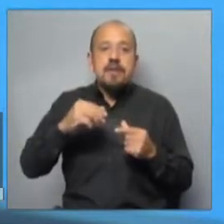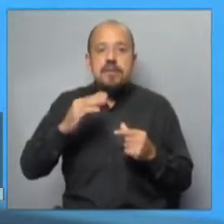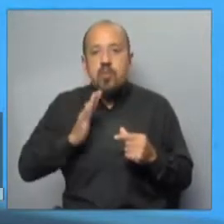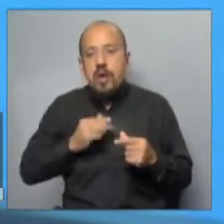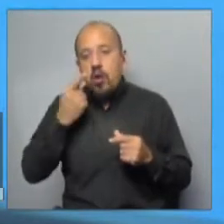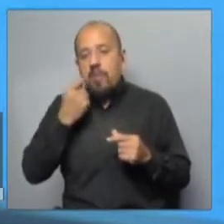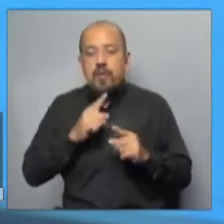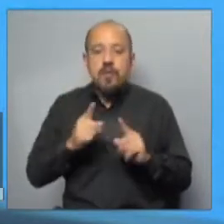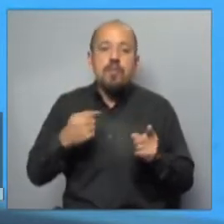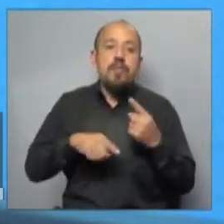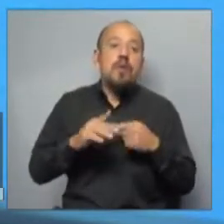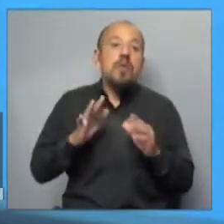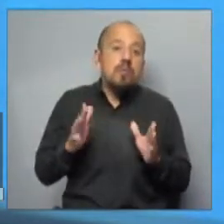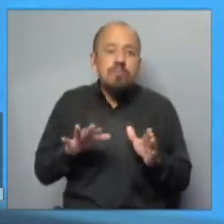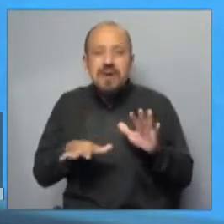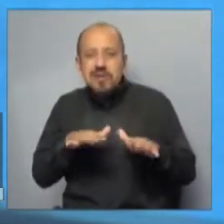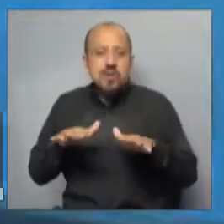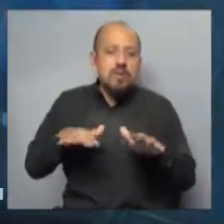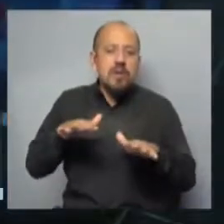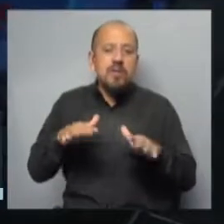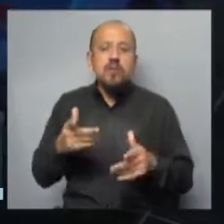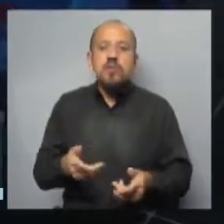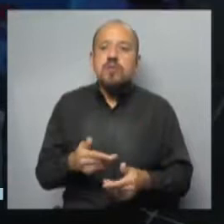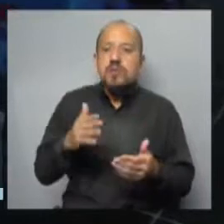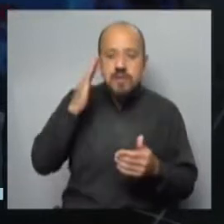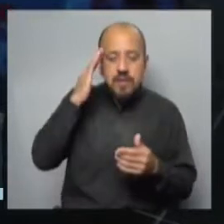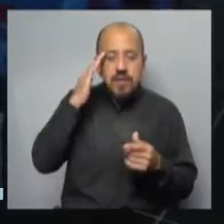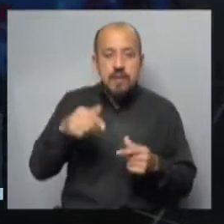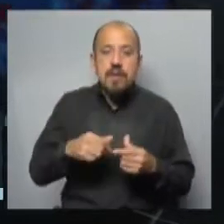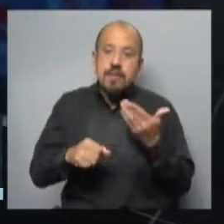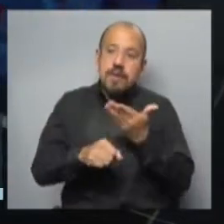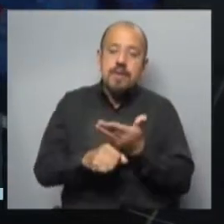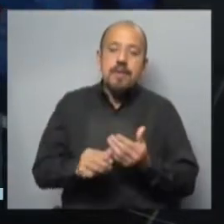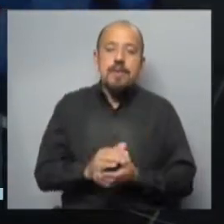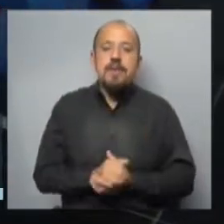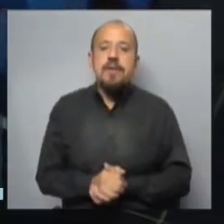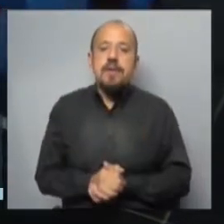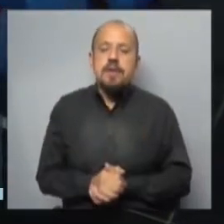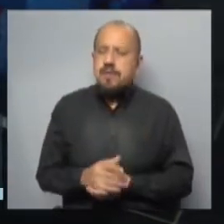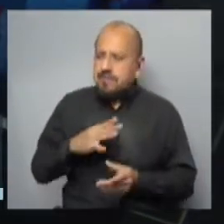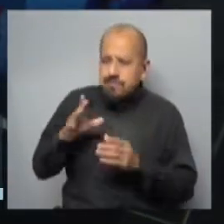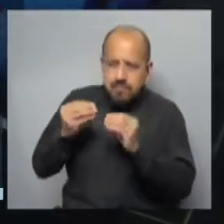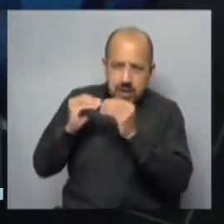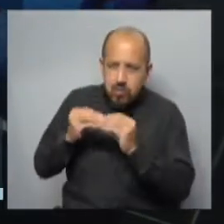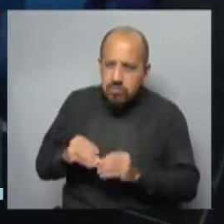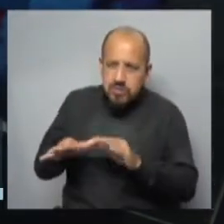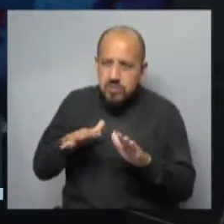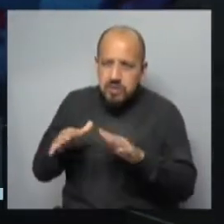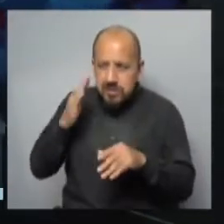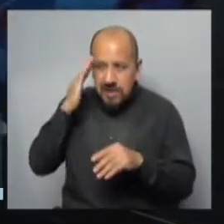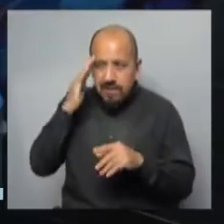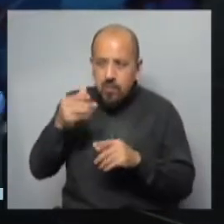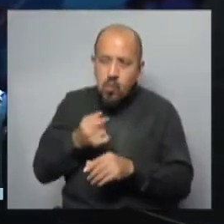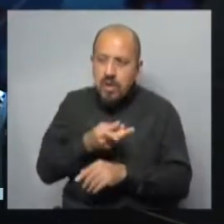grande para poder ir a pedir estas políticas públicas que tenemos en la propia mamá tienen un cálculo estimado de cuántas personas con autismo